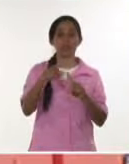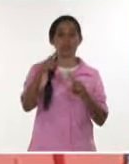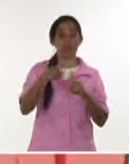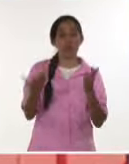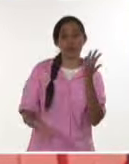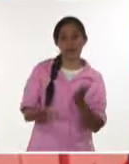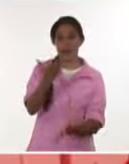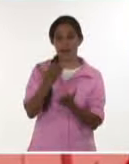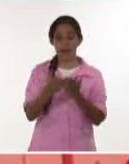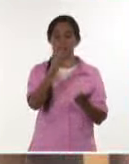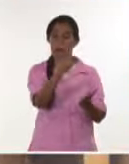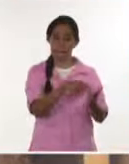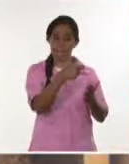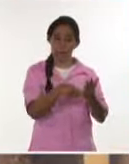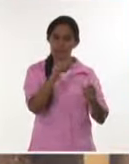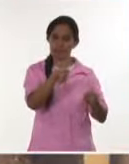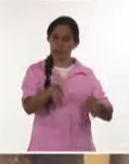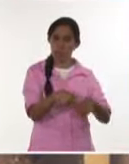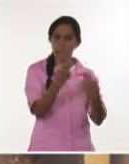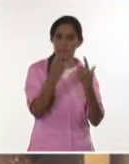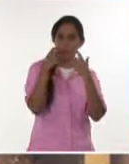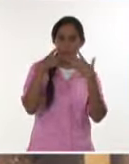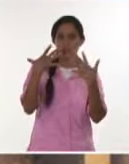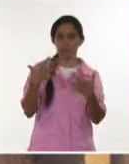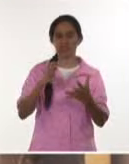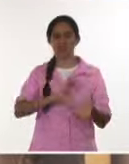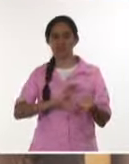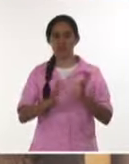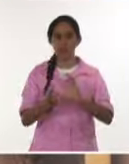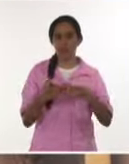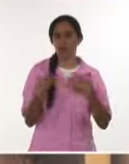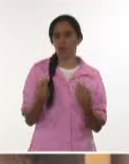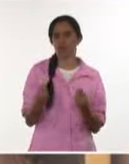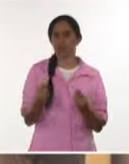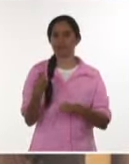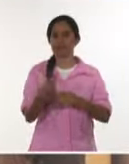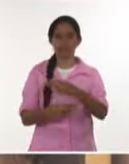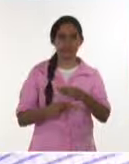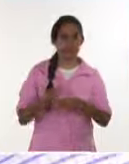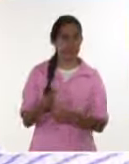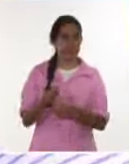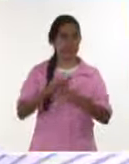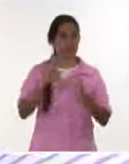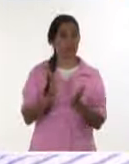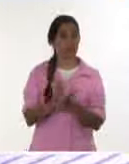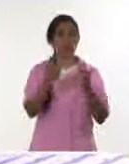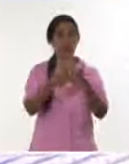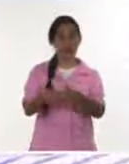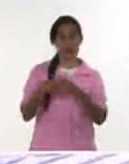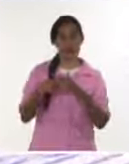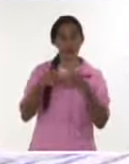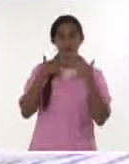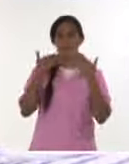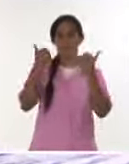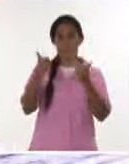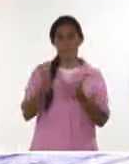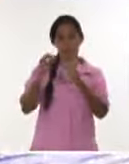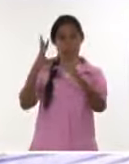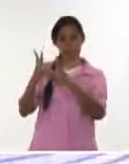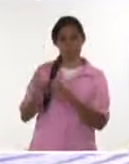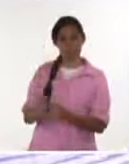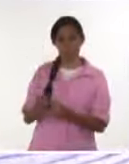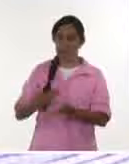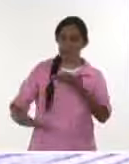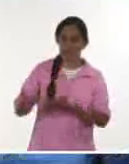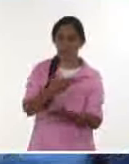el plan. De la estrategia para recuperar el tiempo perdido y lograr eficiencia industrial, intercambiaron la miembro del Comité Central